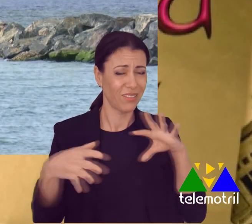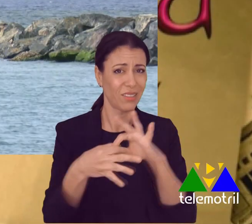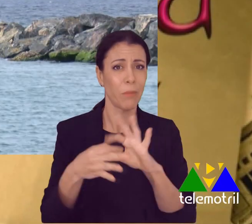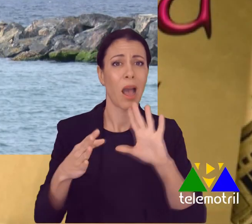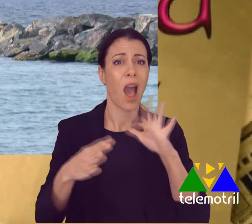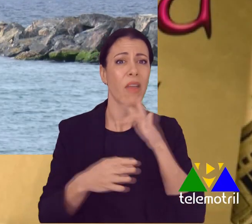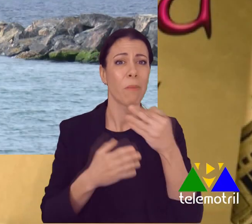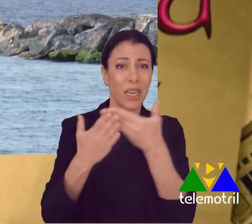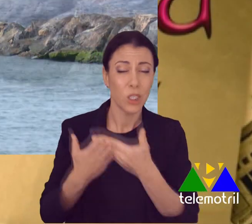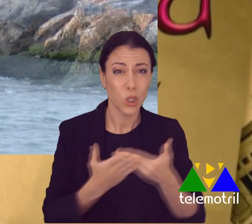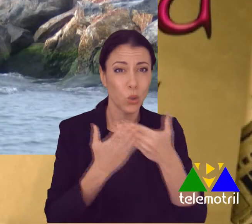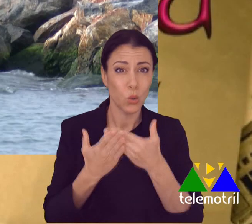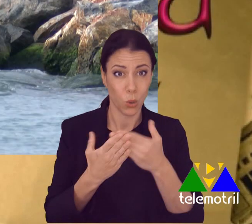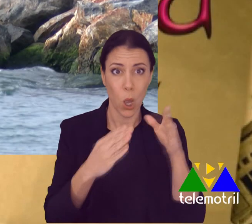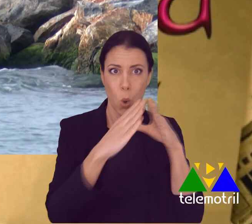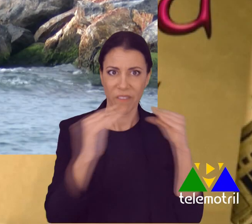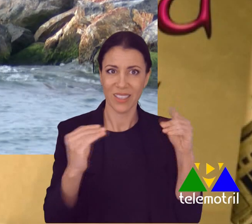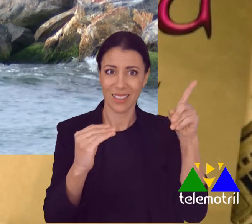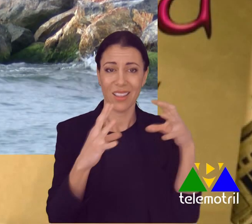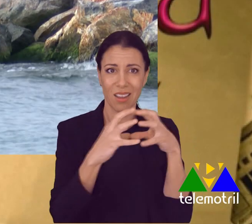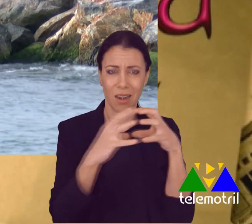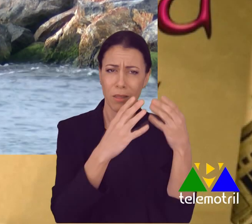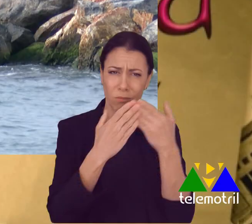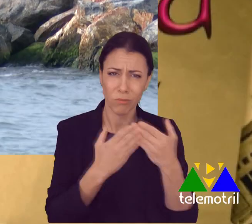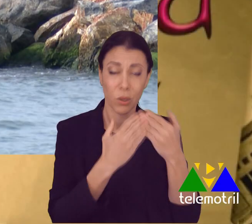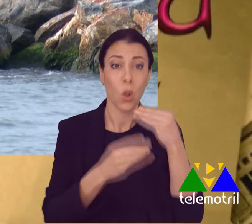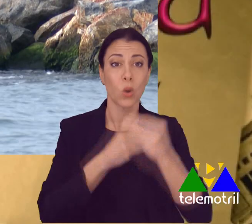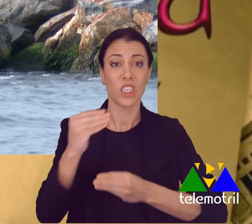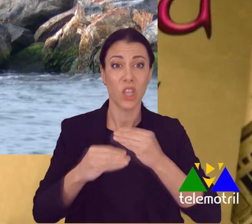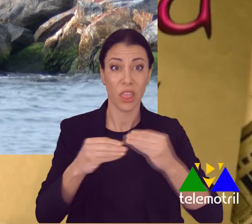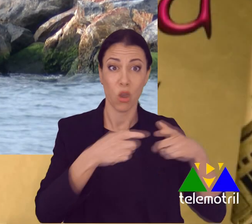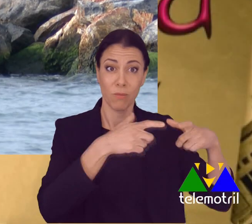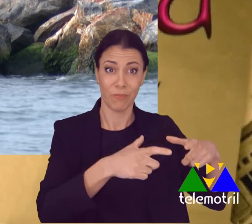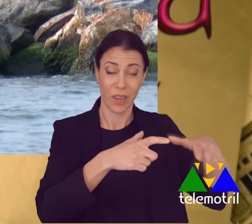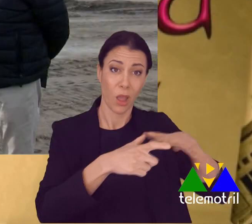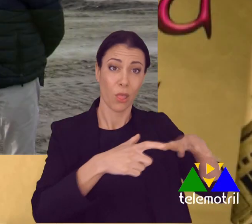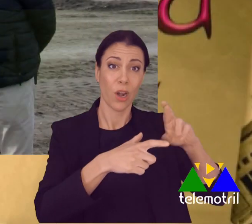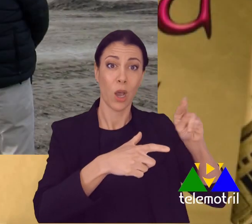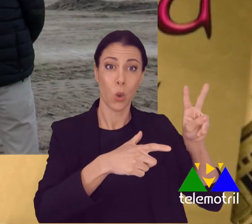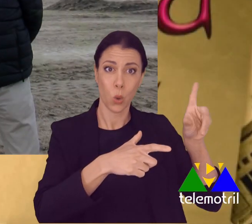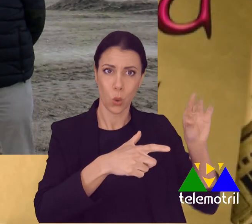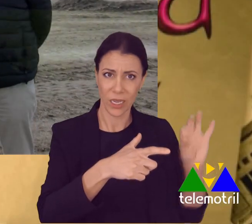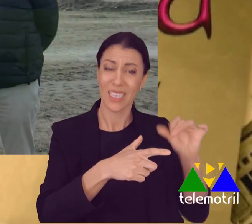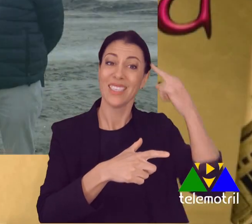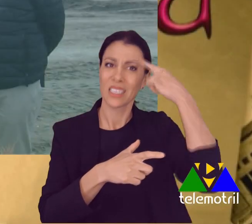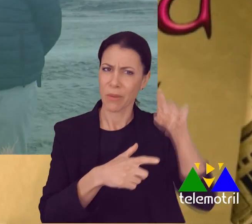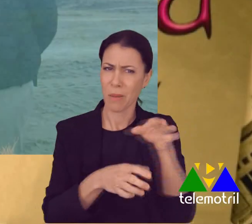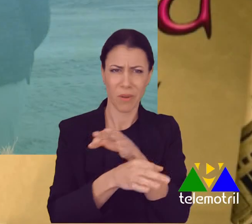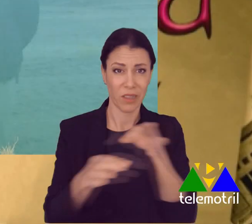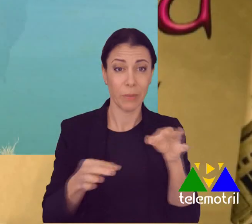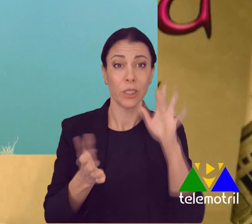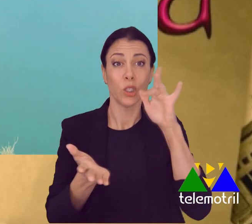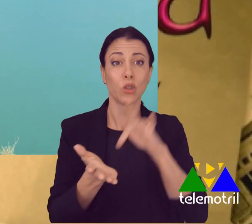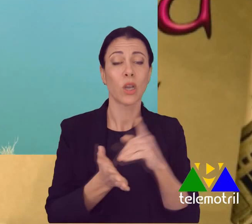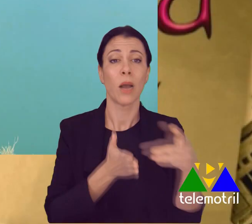los estudios que se han hecho desde la Universidad de Granada cuando se hizo la Rules y tal, ¿no? Se sabía perfectamente que en el